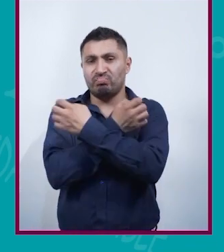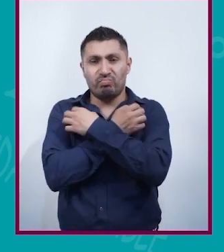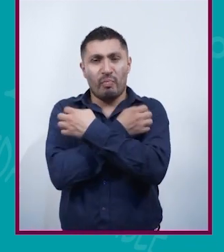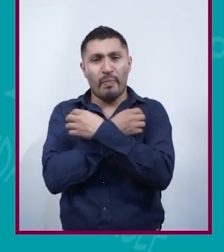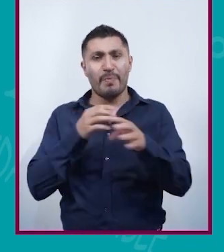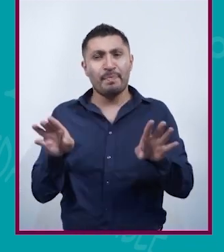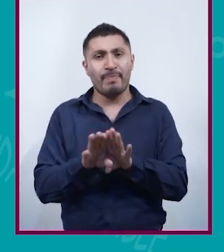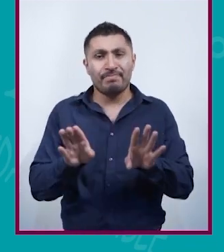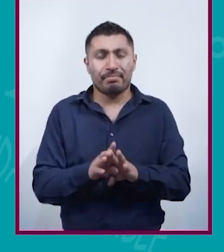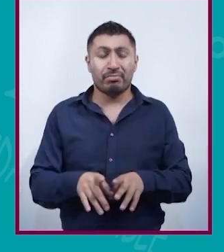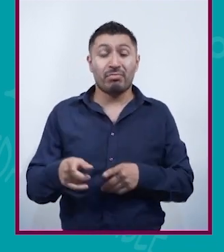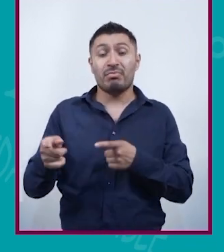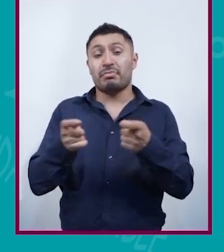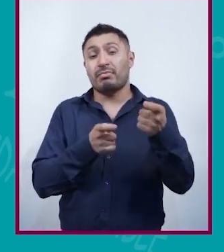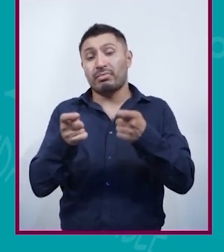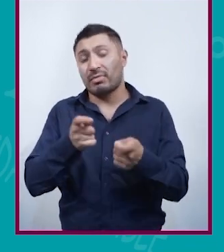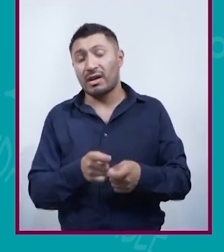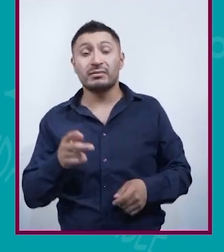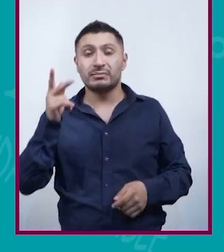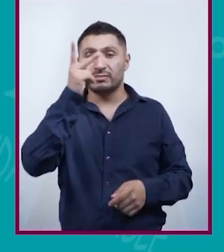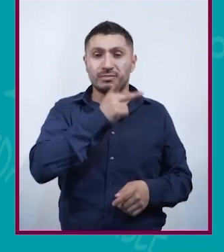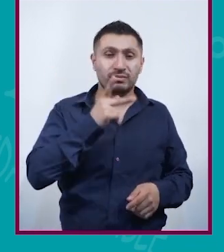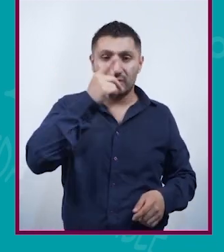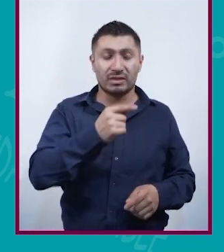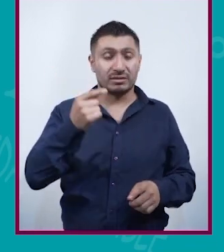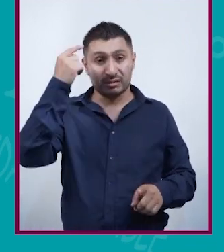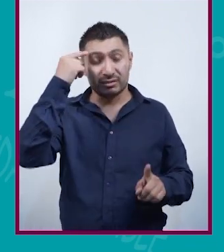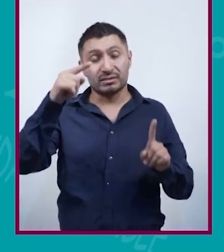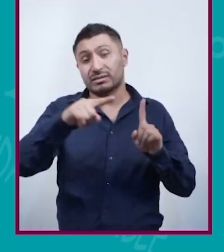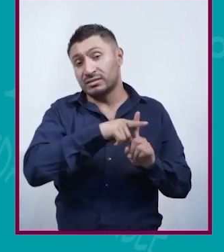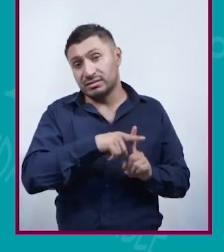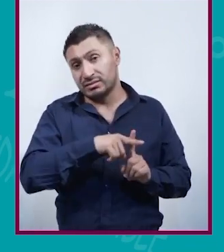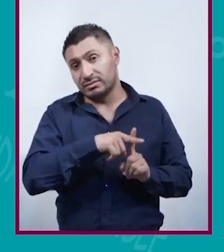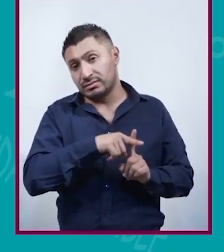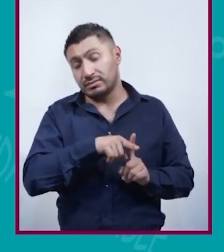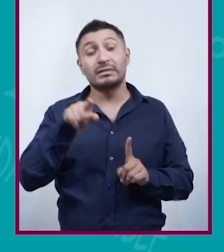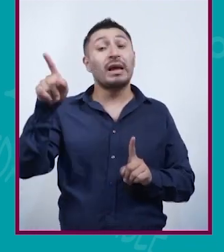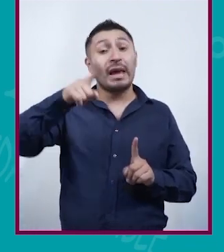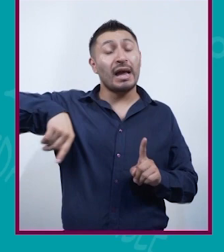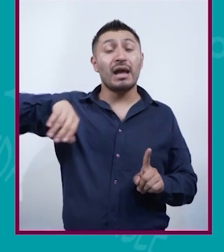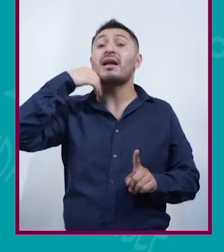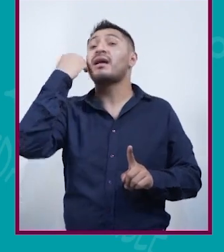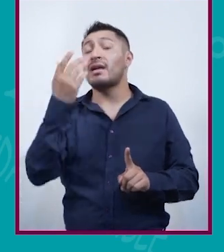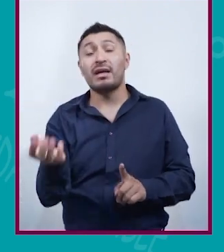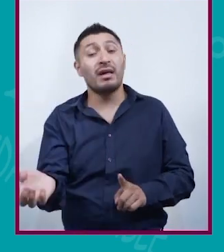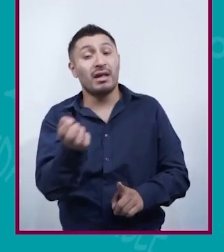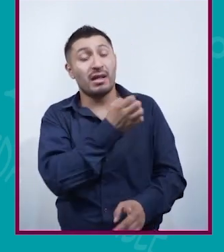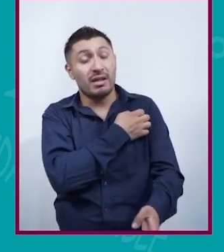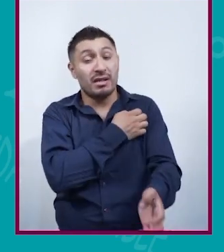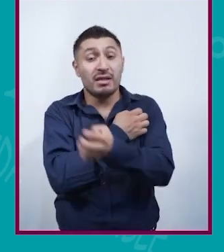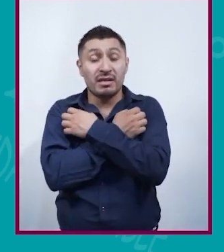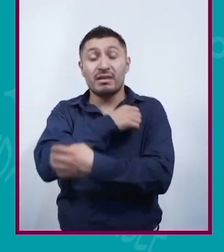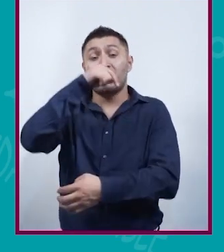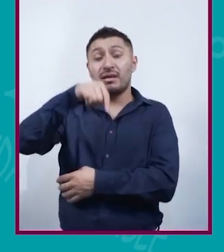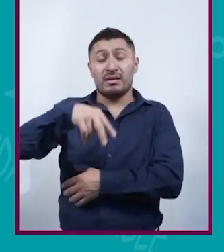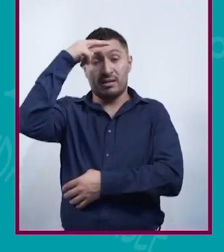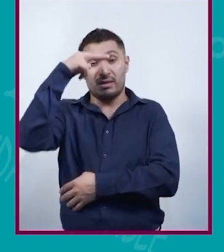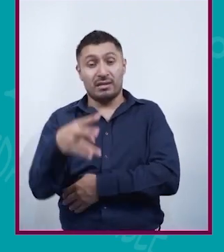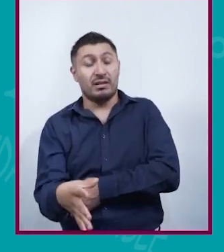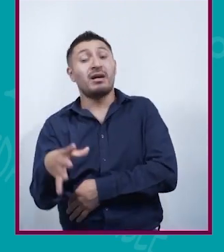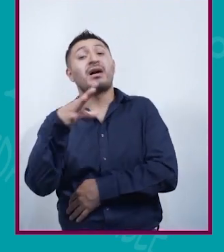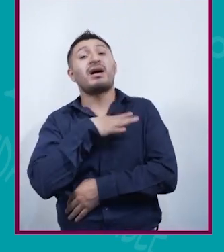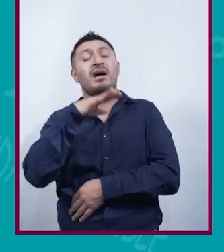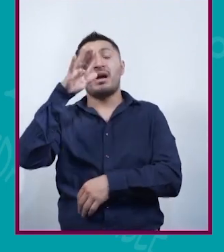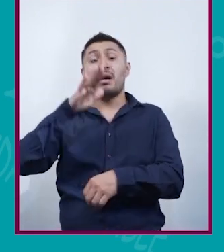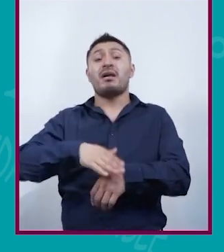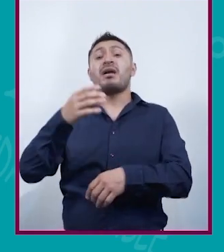inconformes con que su educación siguiera estando dominada por la pedagogía positivista. Querían que en la educación que